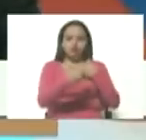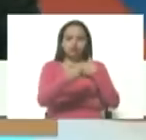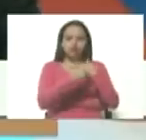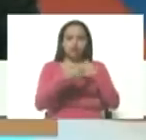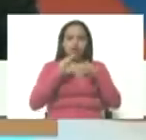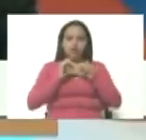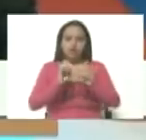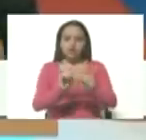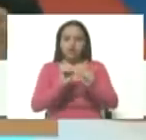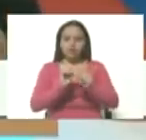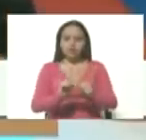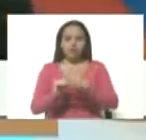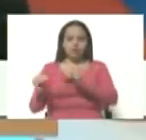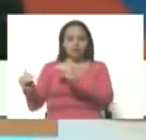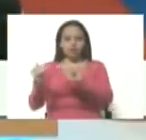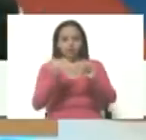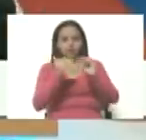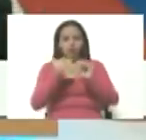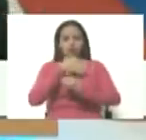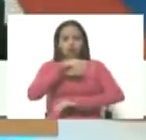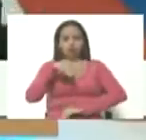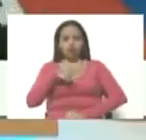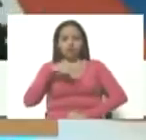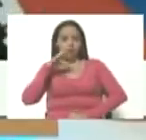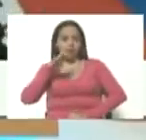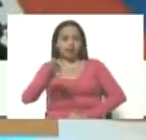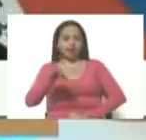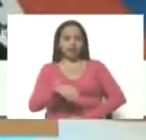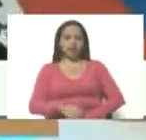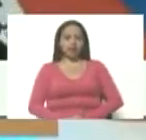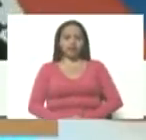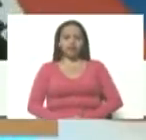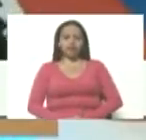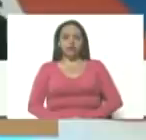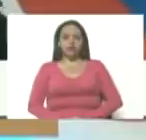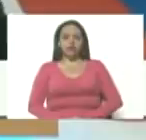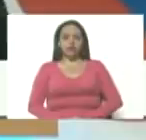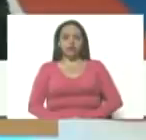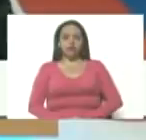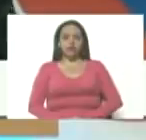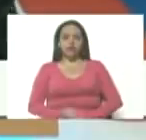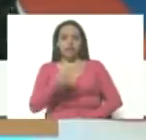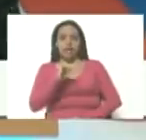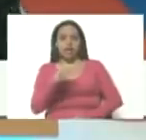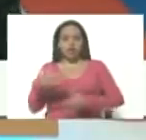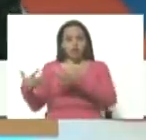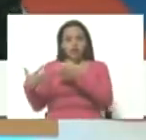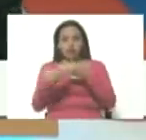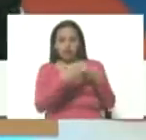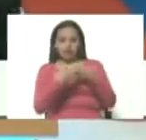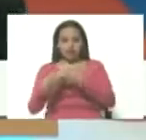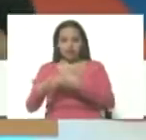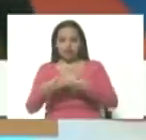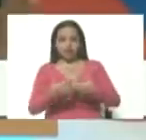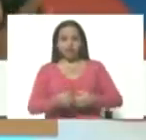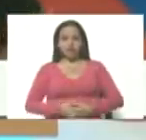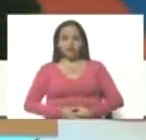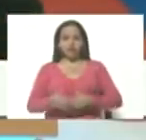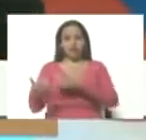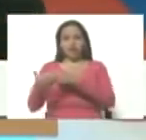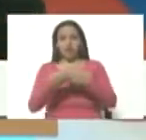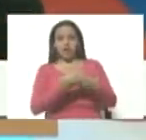permanente de desestabilización contra nuestra patria y ante una guerra multiforme, una guerra